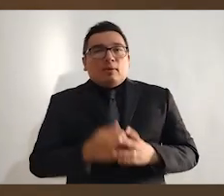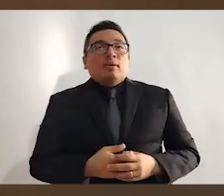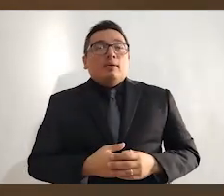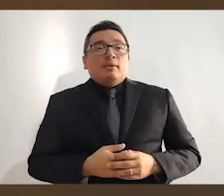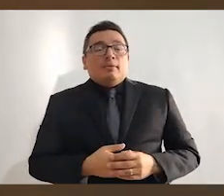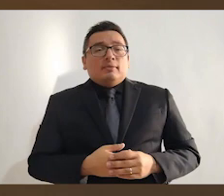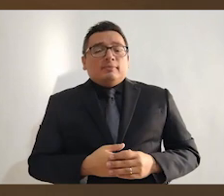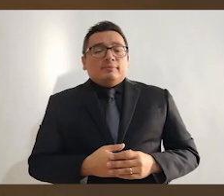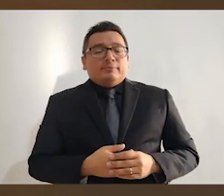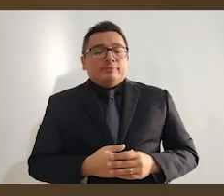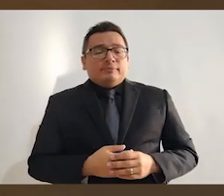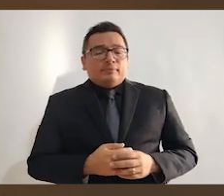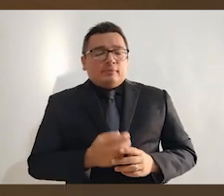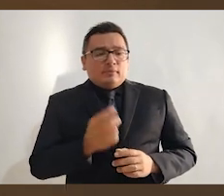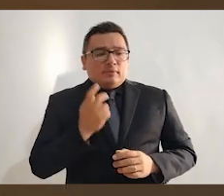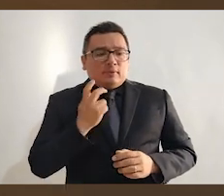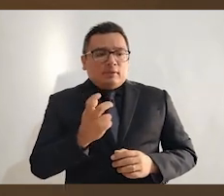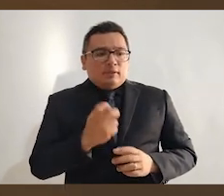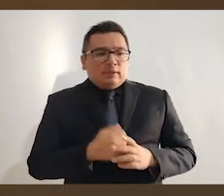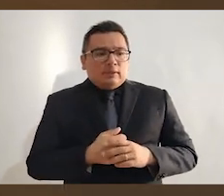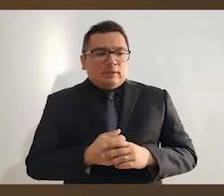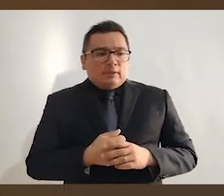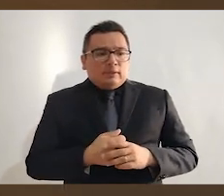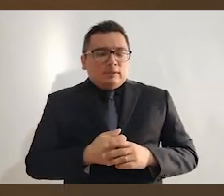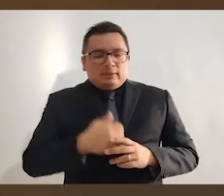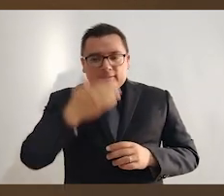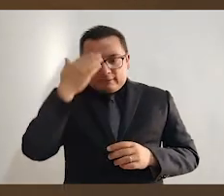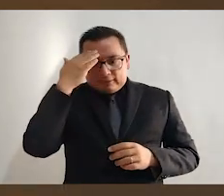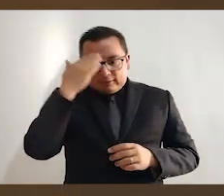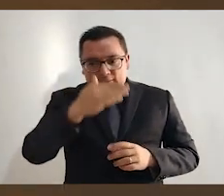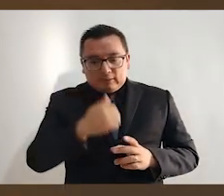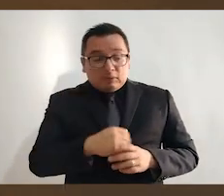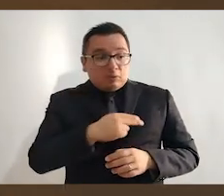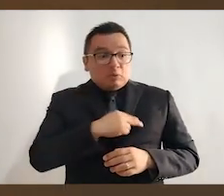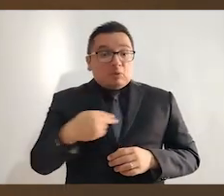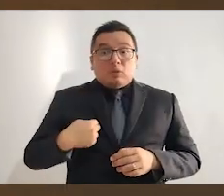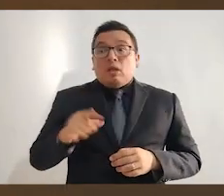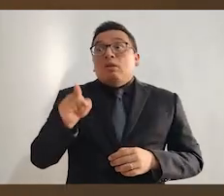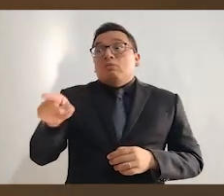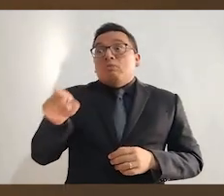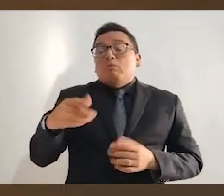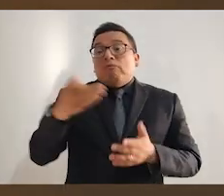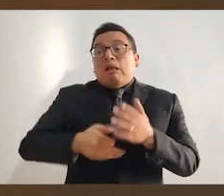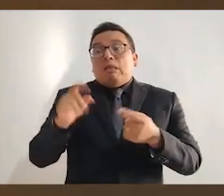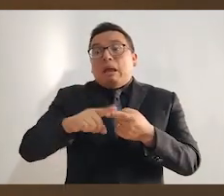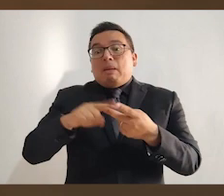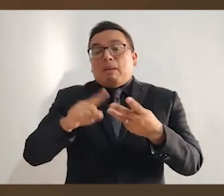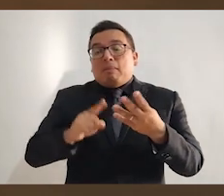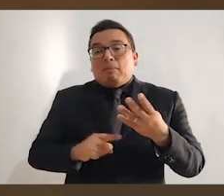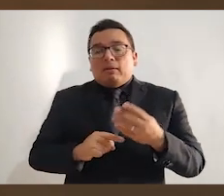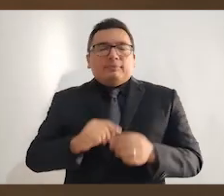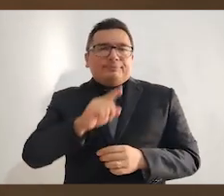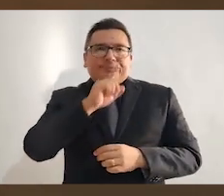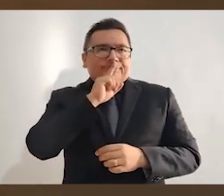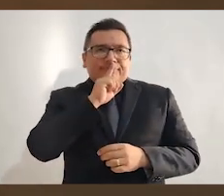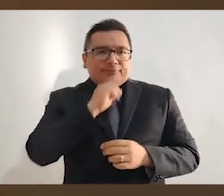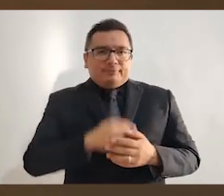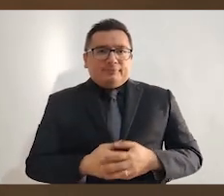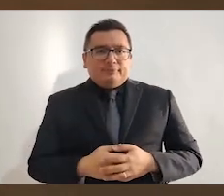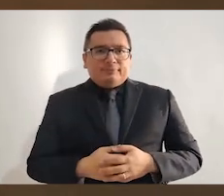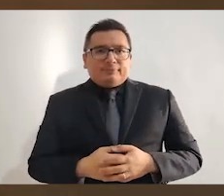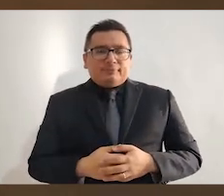experiencias como estas, es saber que no le estás señalando sus dificultades, sino que le estás señalando, que no le